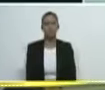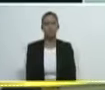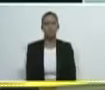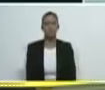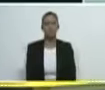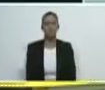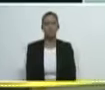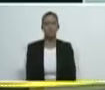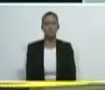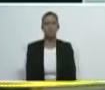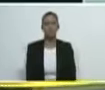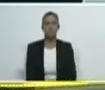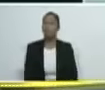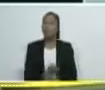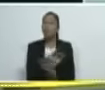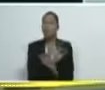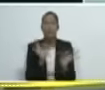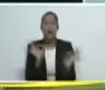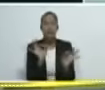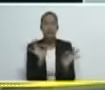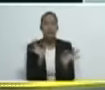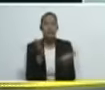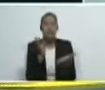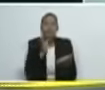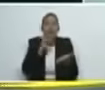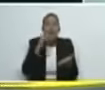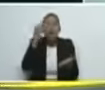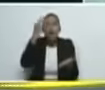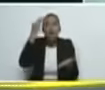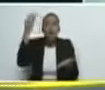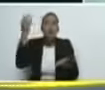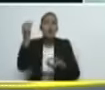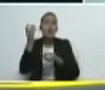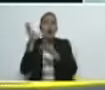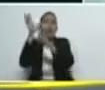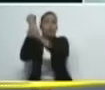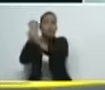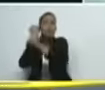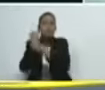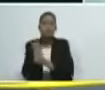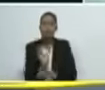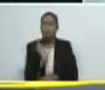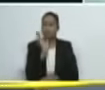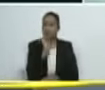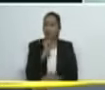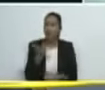Nadie tiene lo que no ha soñado. Lo decíamos el 15 de enero en la Asamblea Nacional.